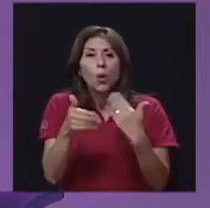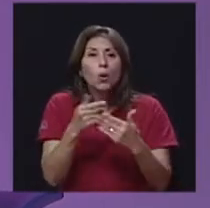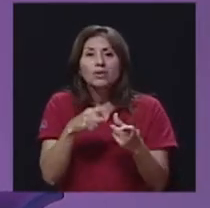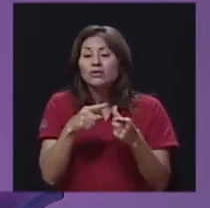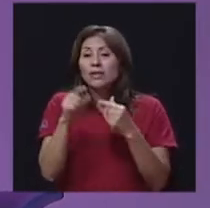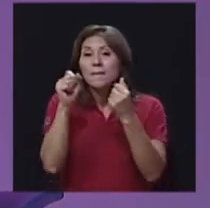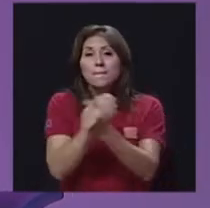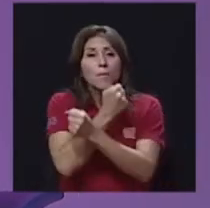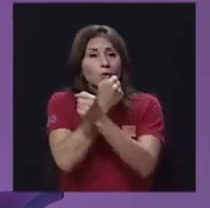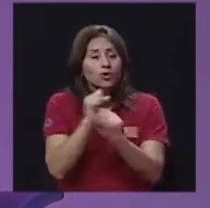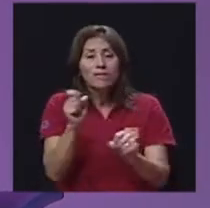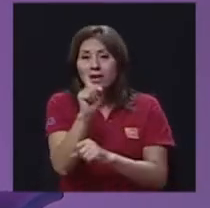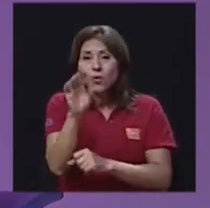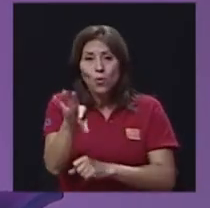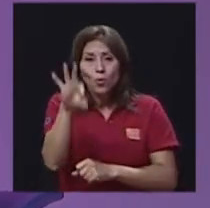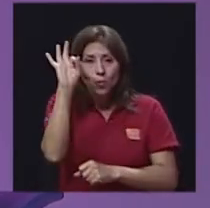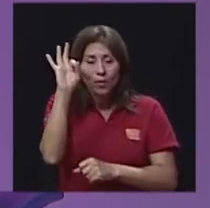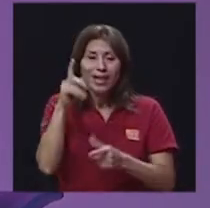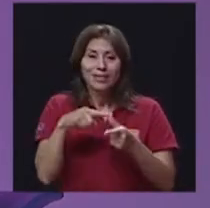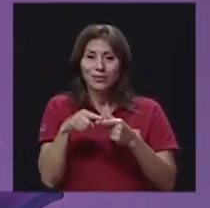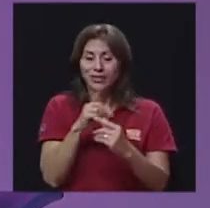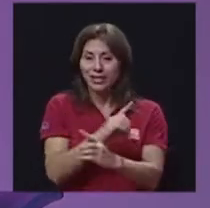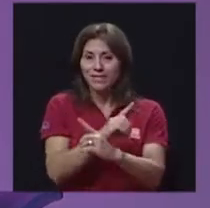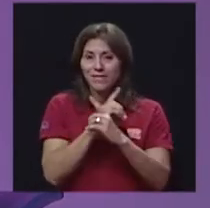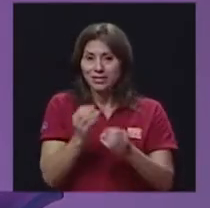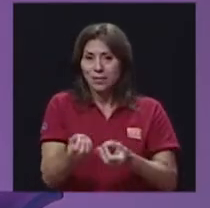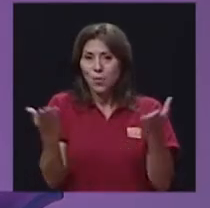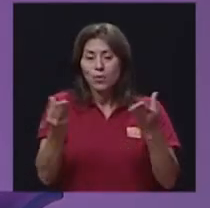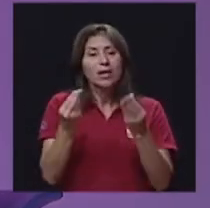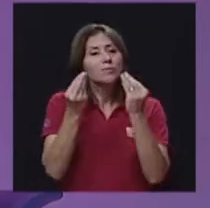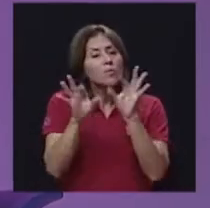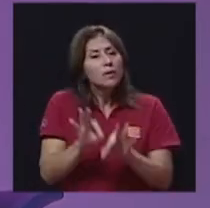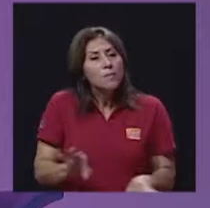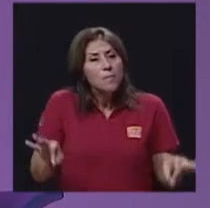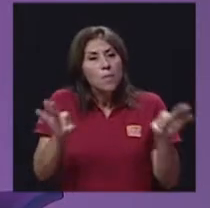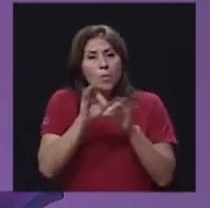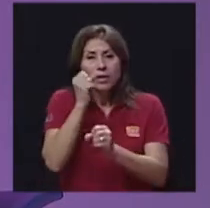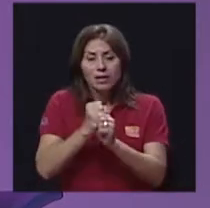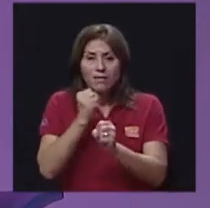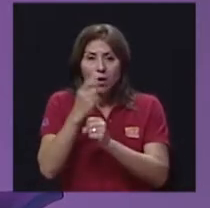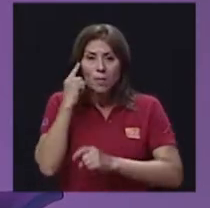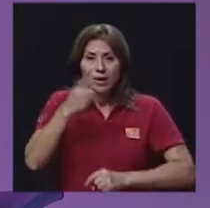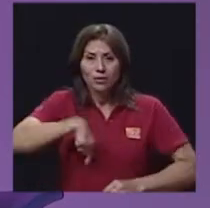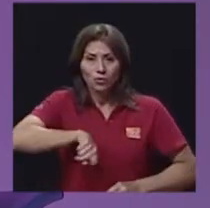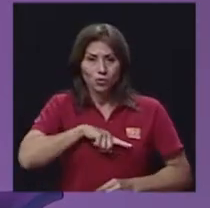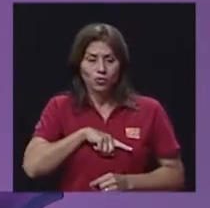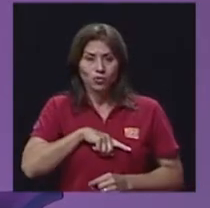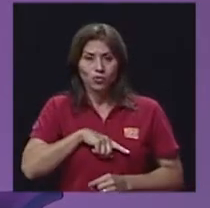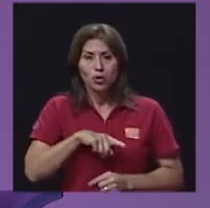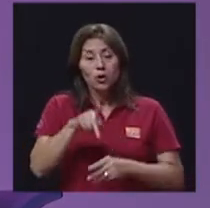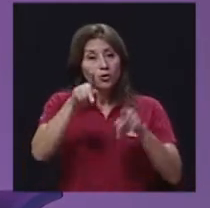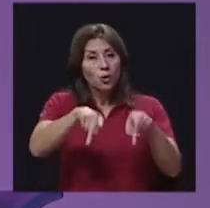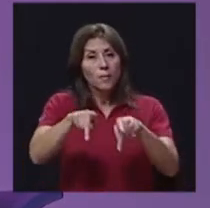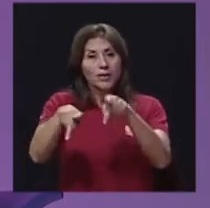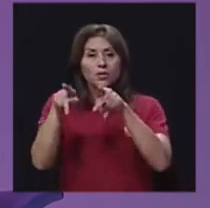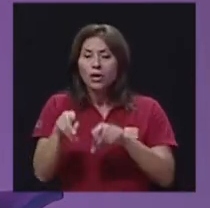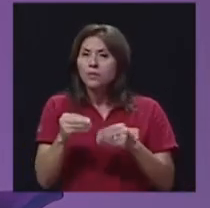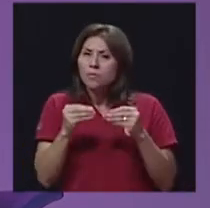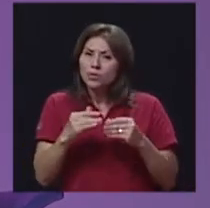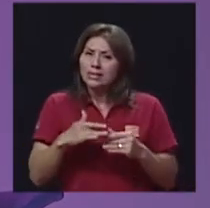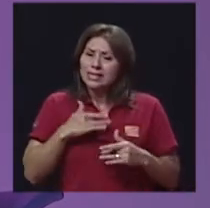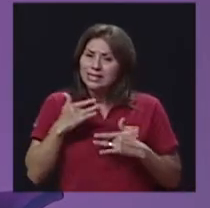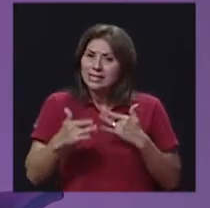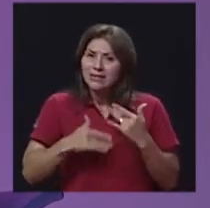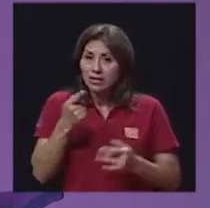la defensa pública juega un papel muy importante para nosotras. Son personas muy sensibles, ¿verdad? Nosotros hemos trabajado de cerca con doña